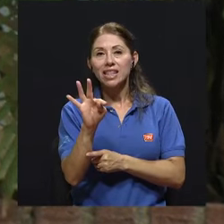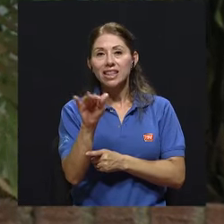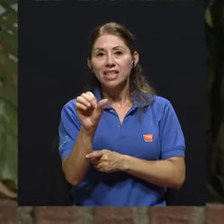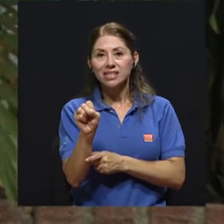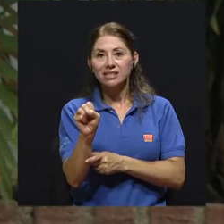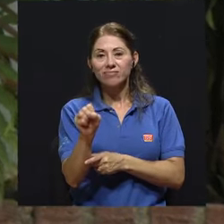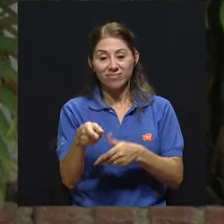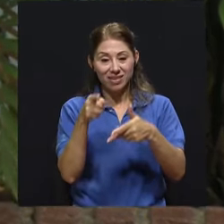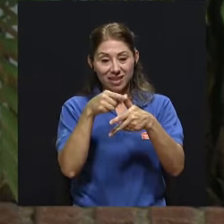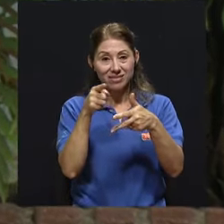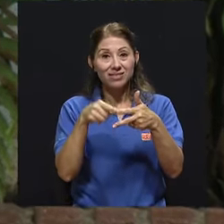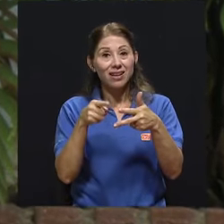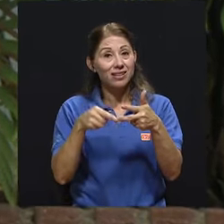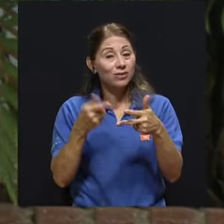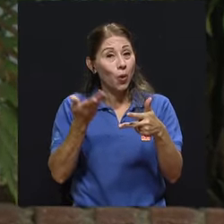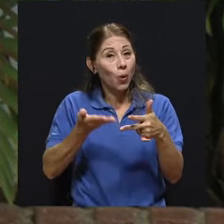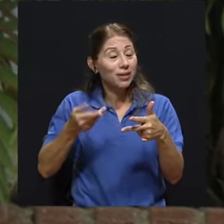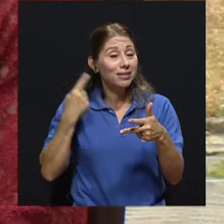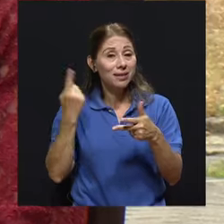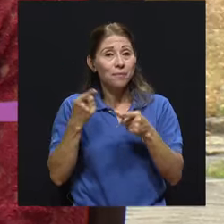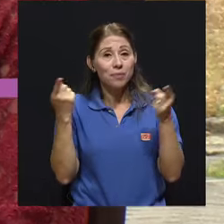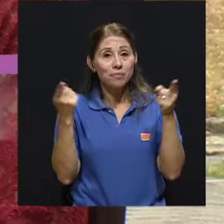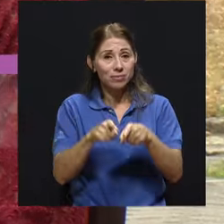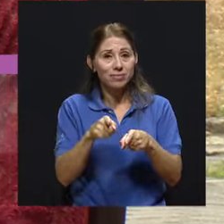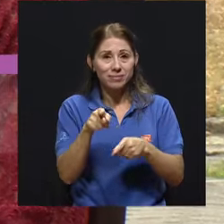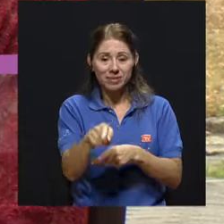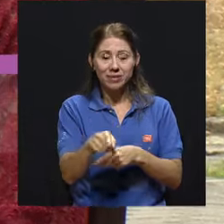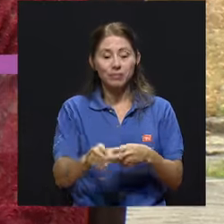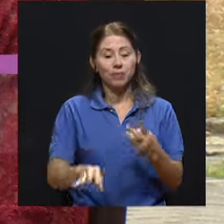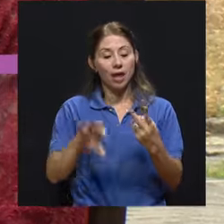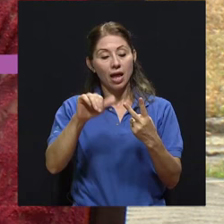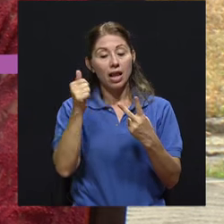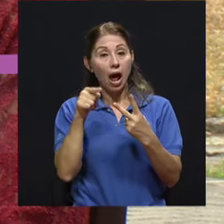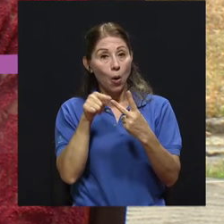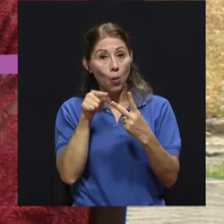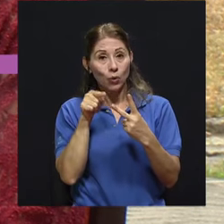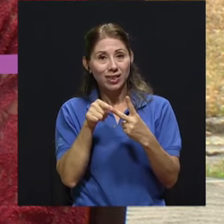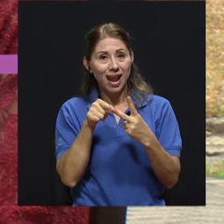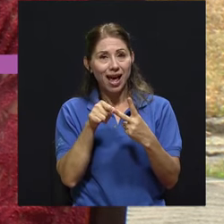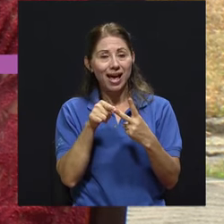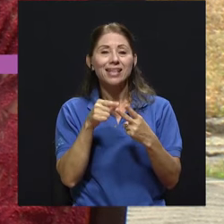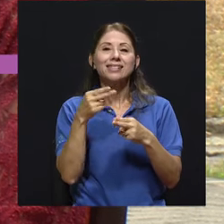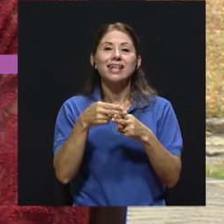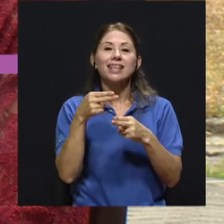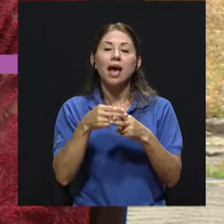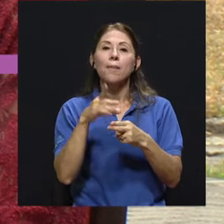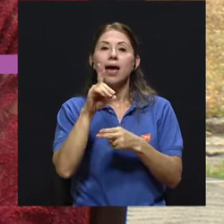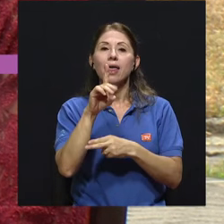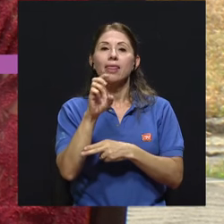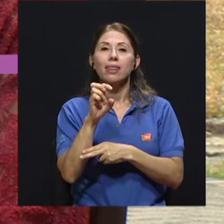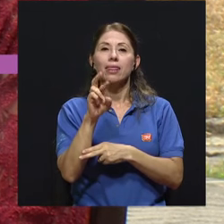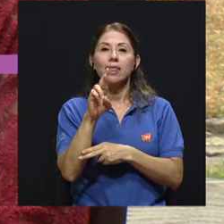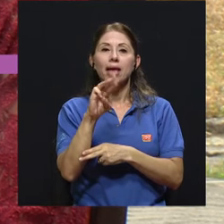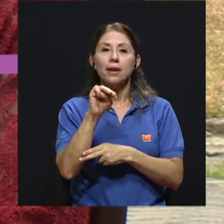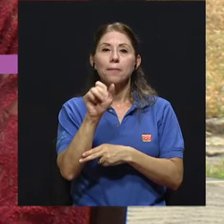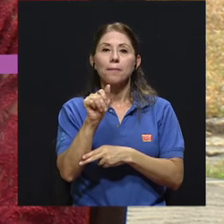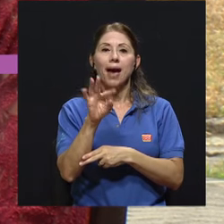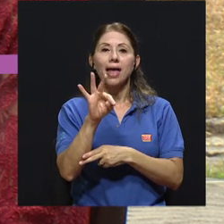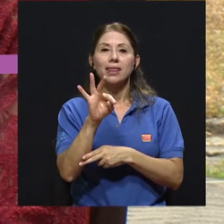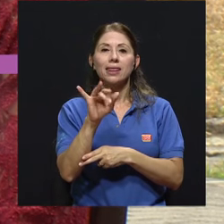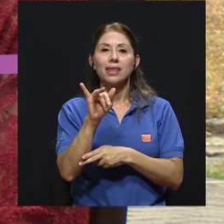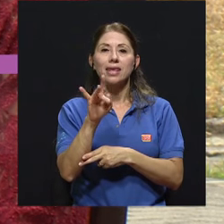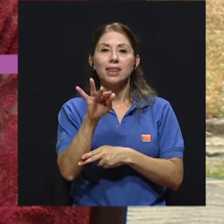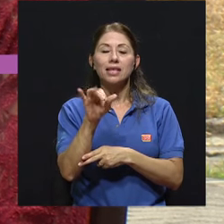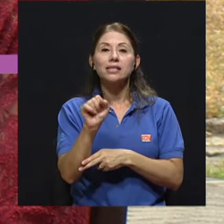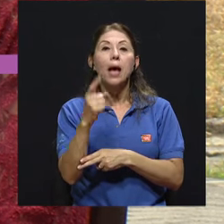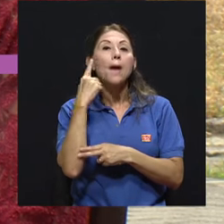una triada que anda siempre muy pegada y muy junta. Y la otra que podría ser es otra que se llama una dermatitis